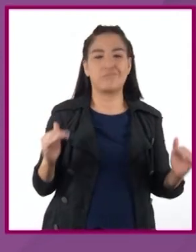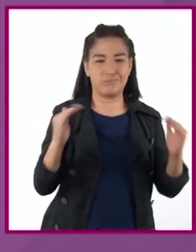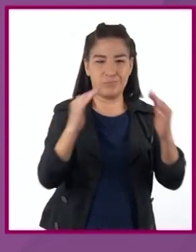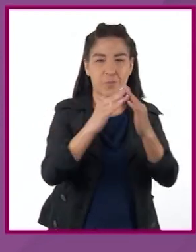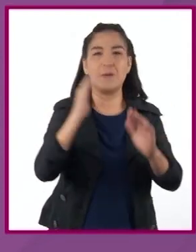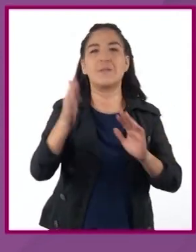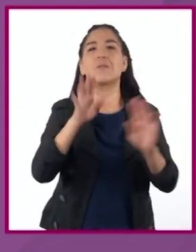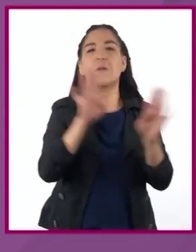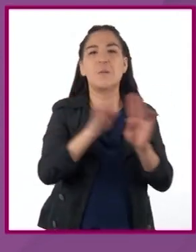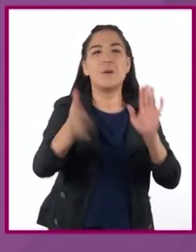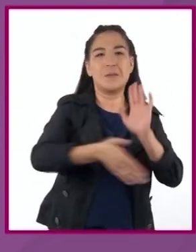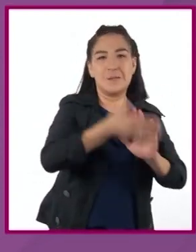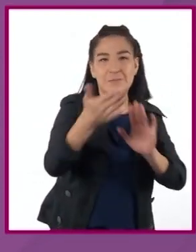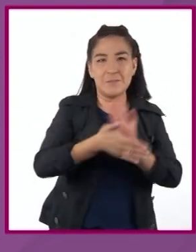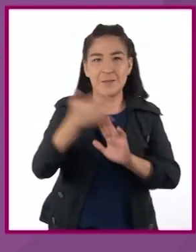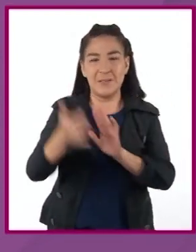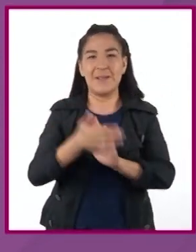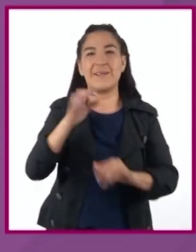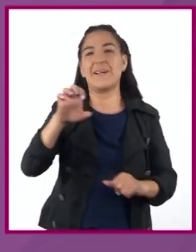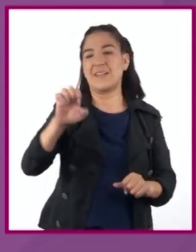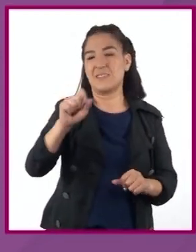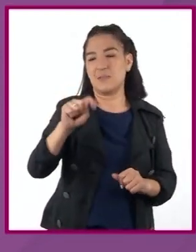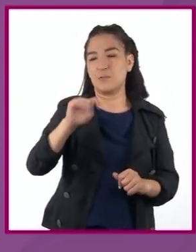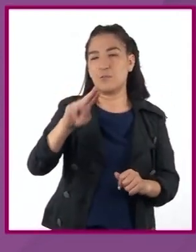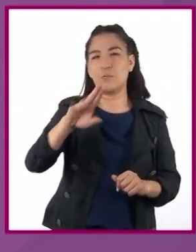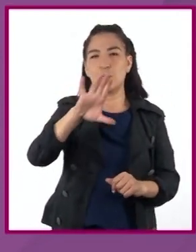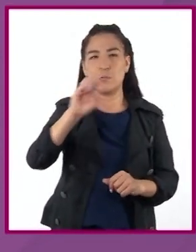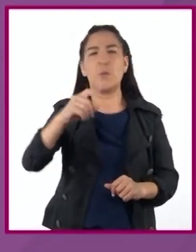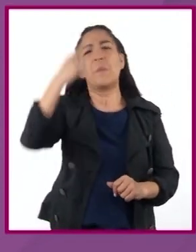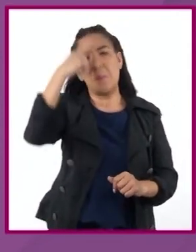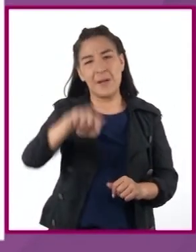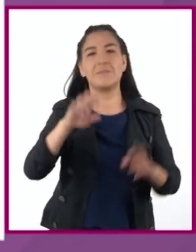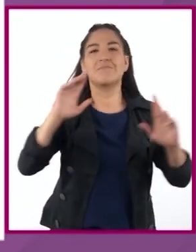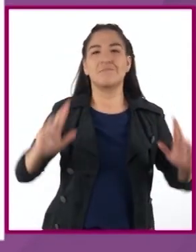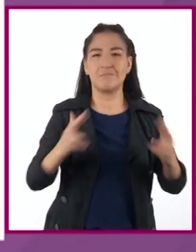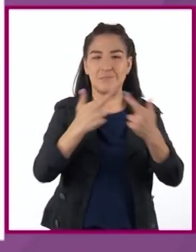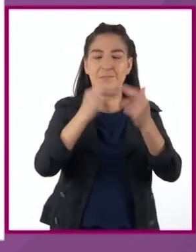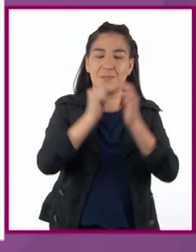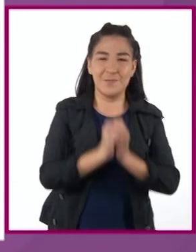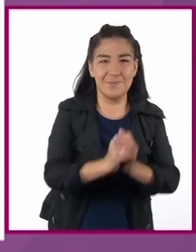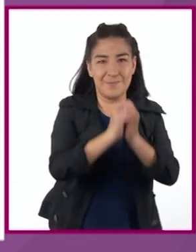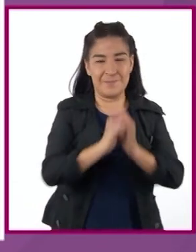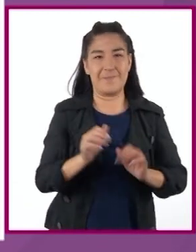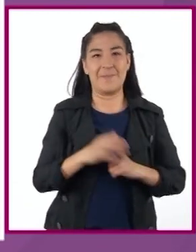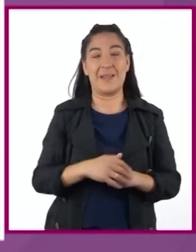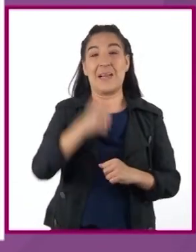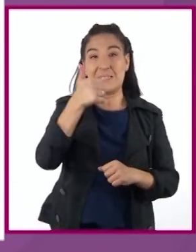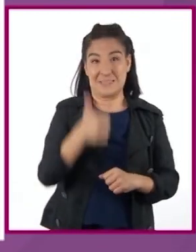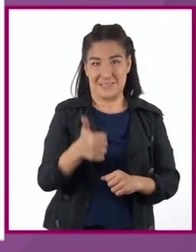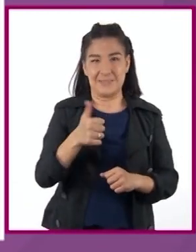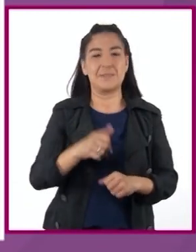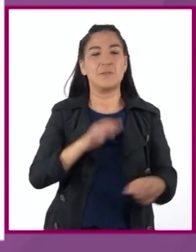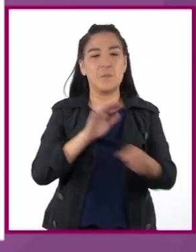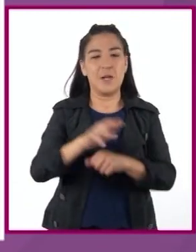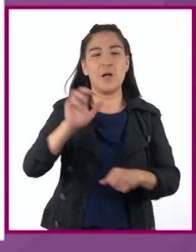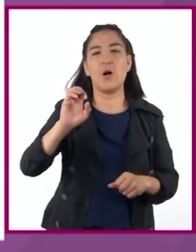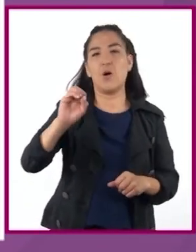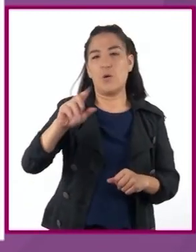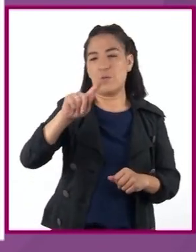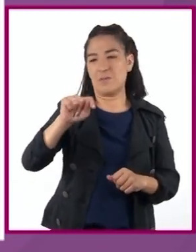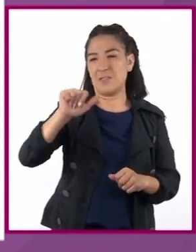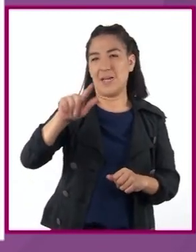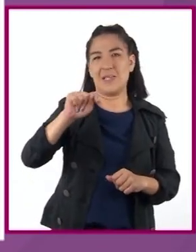piramidales revestidos con estuco, todos para fines ceremoniales. 6. Uso de atatl o